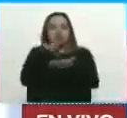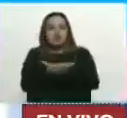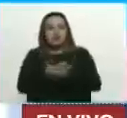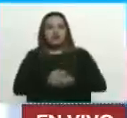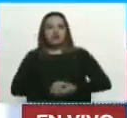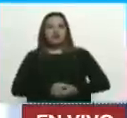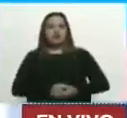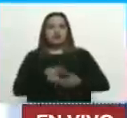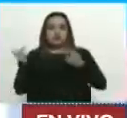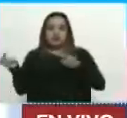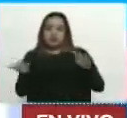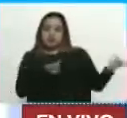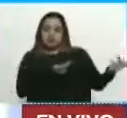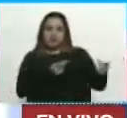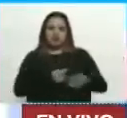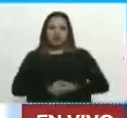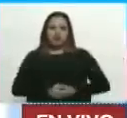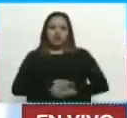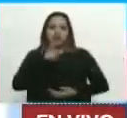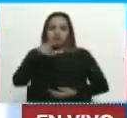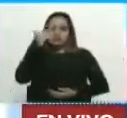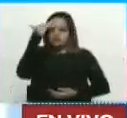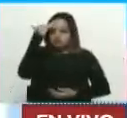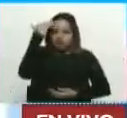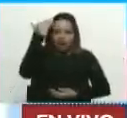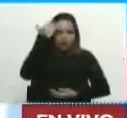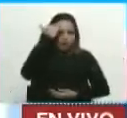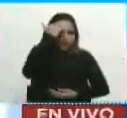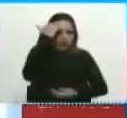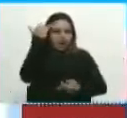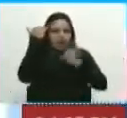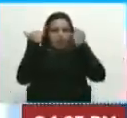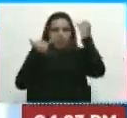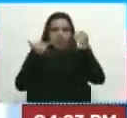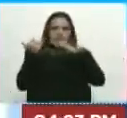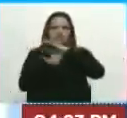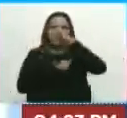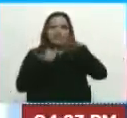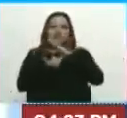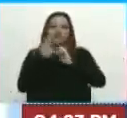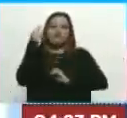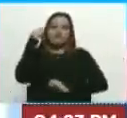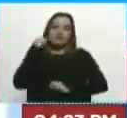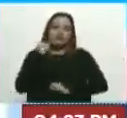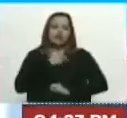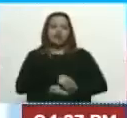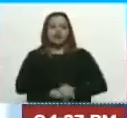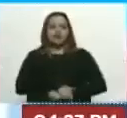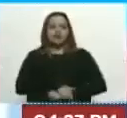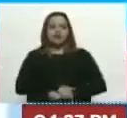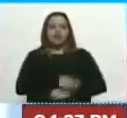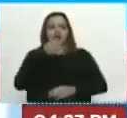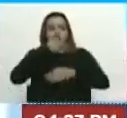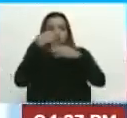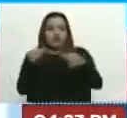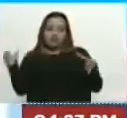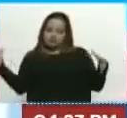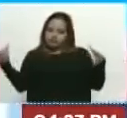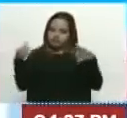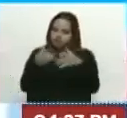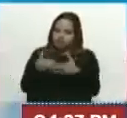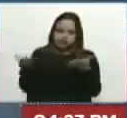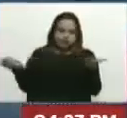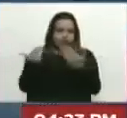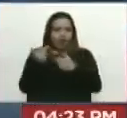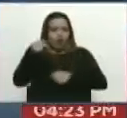la invitación y saludar la iniciativa del Instituto Simón Bolívar, que realmente nos reúne